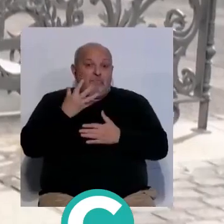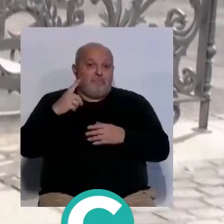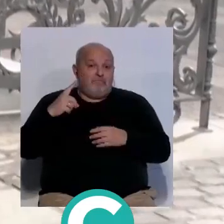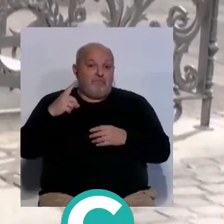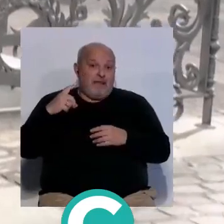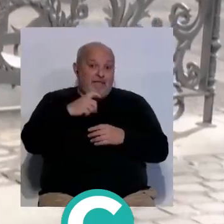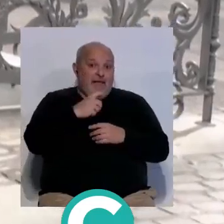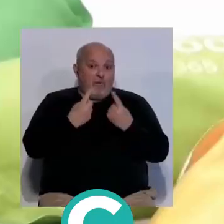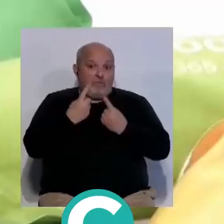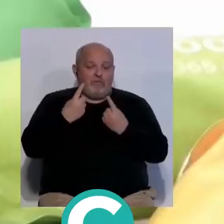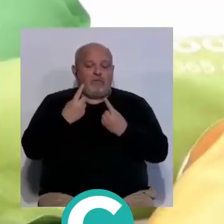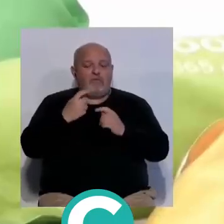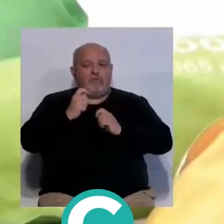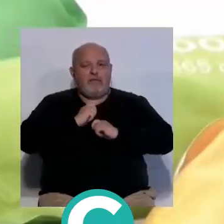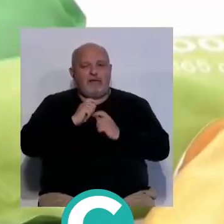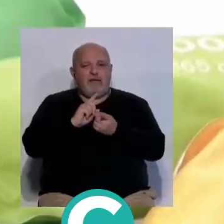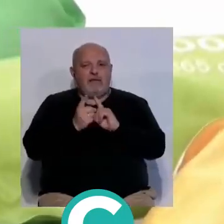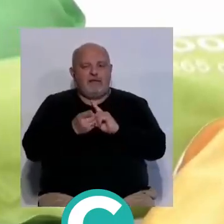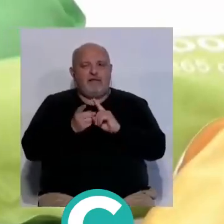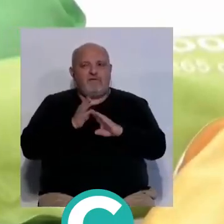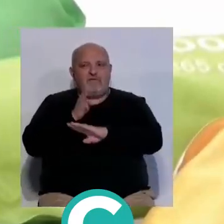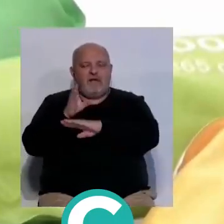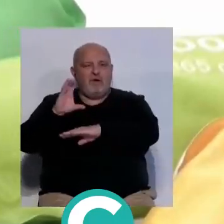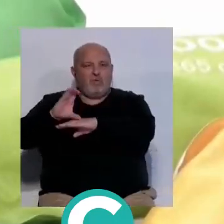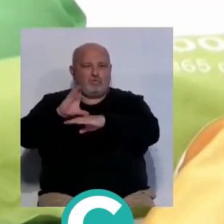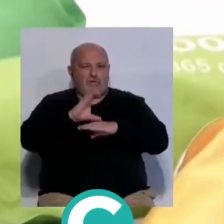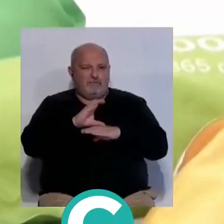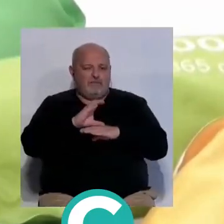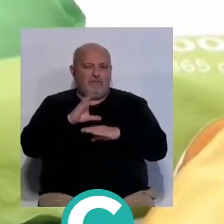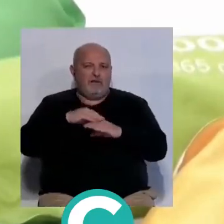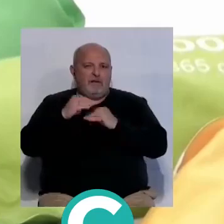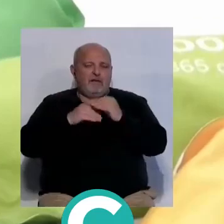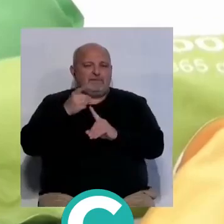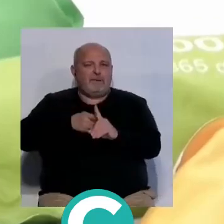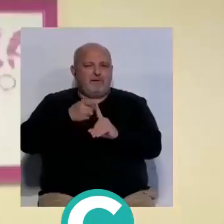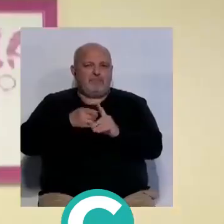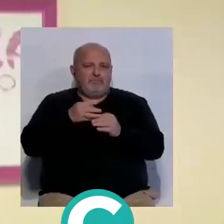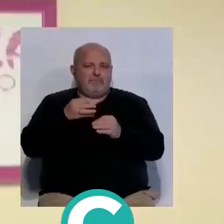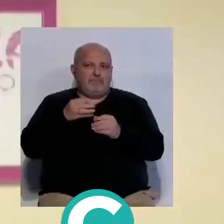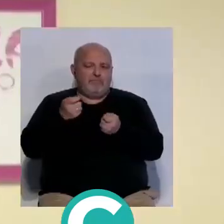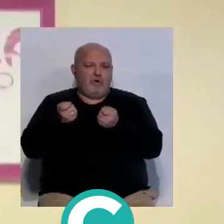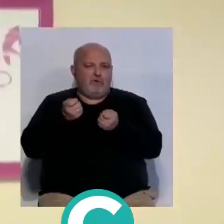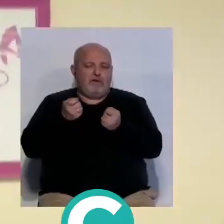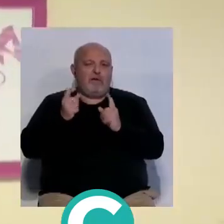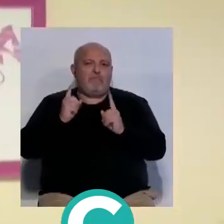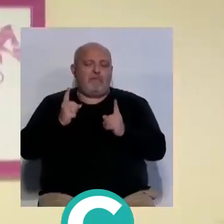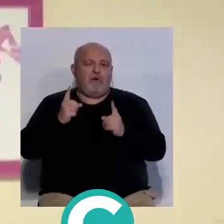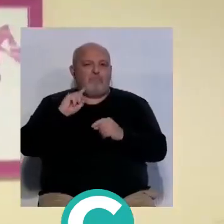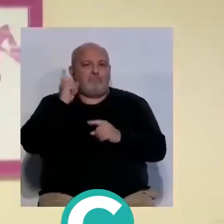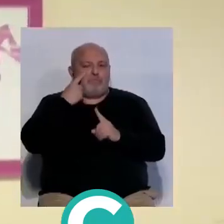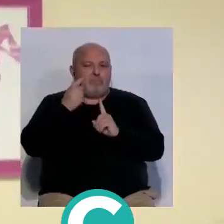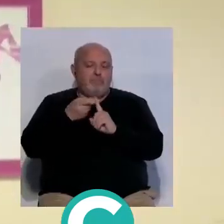tipos de neoplasia, derivar a estas personas a las consultas para realizar un seguimiento adecuado y poder prevenir o